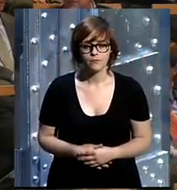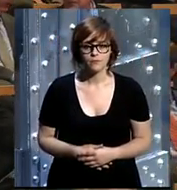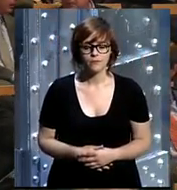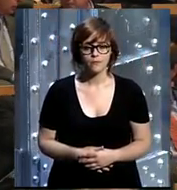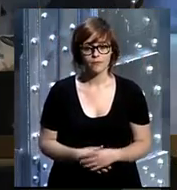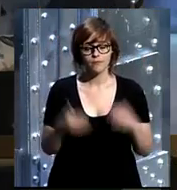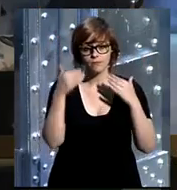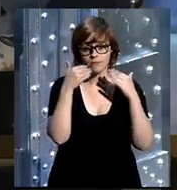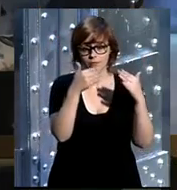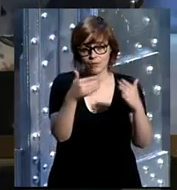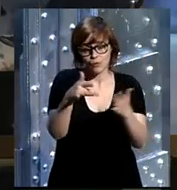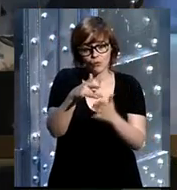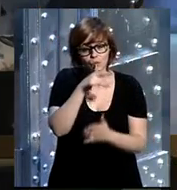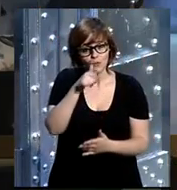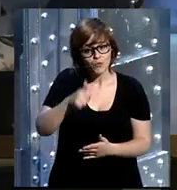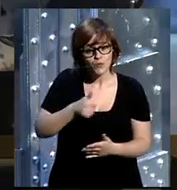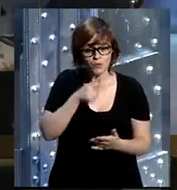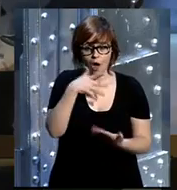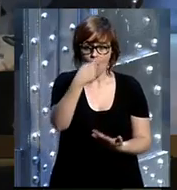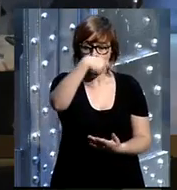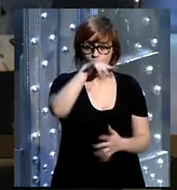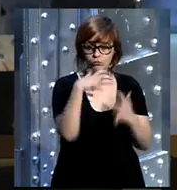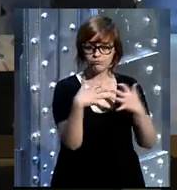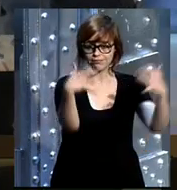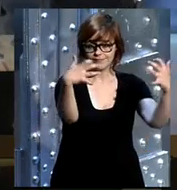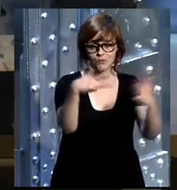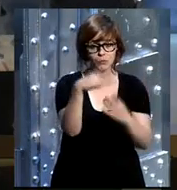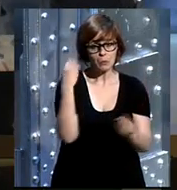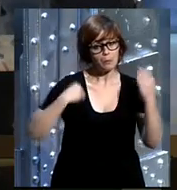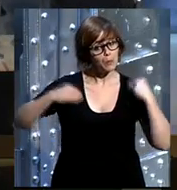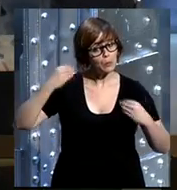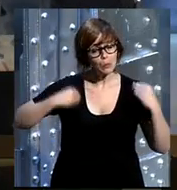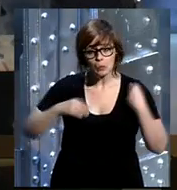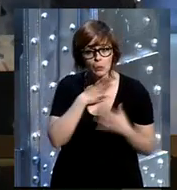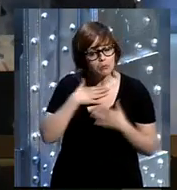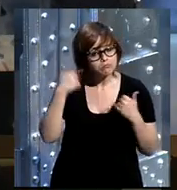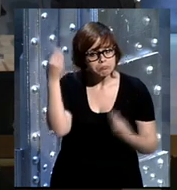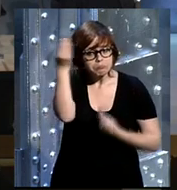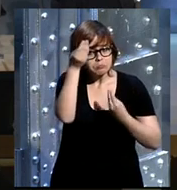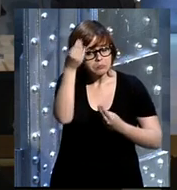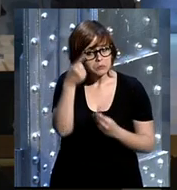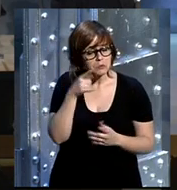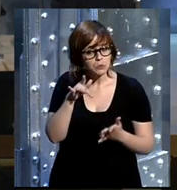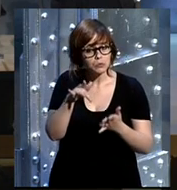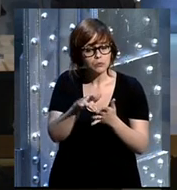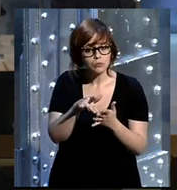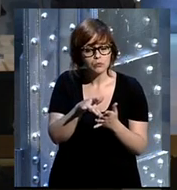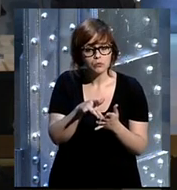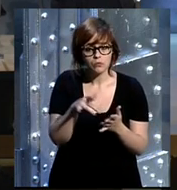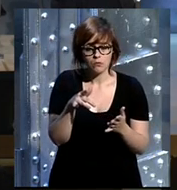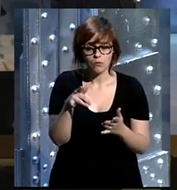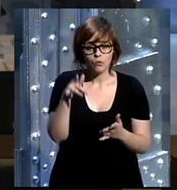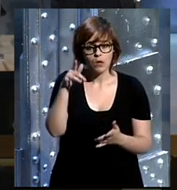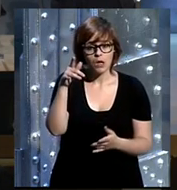Bueno, antes de darles oportunidad a todos ustedes de que formulen las preguntas que les parezca oportuno a cualquiera de las personas que me